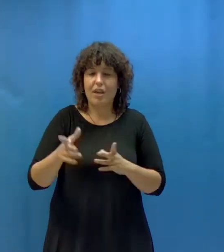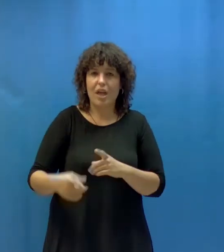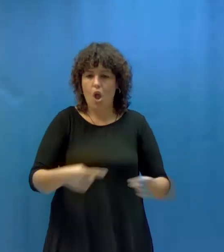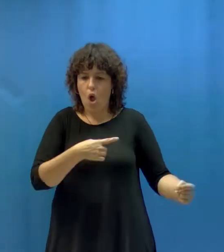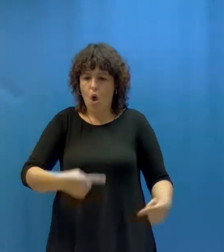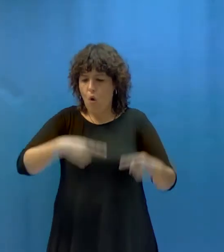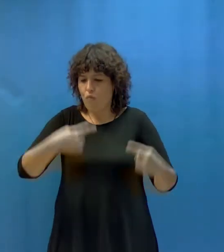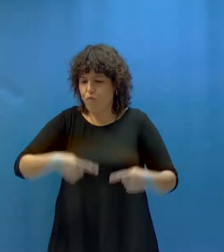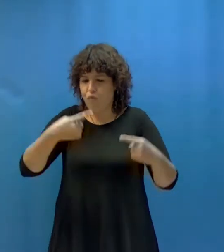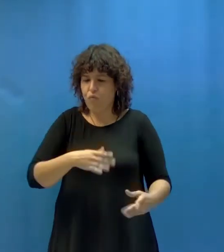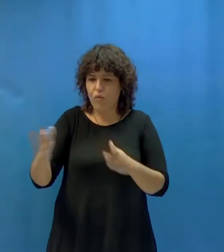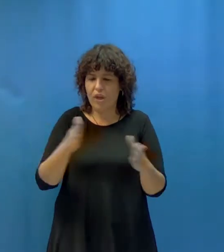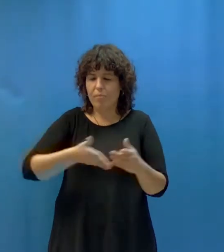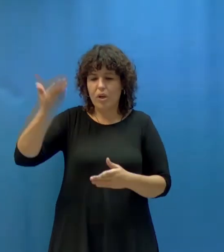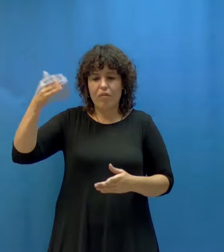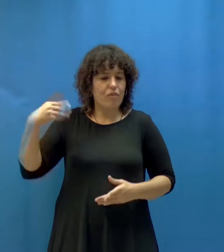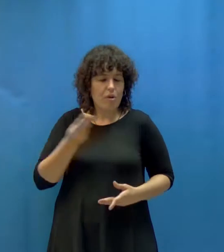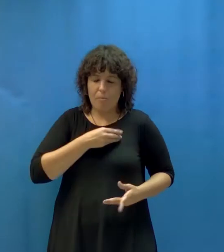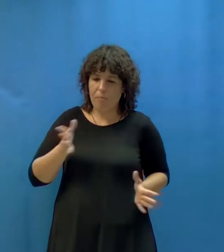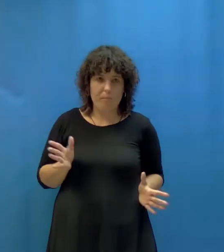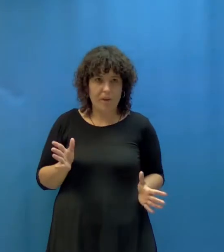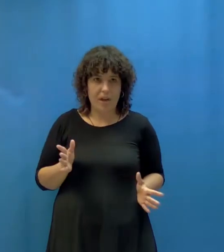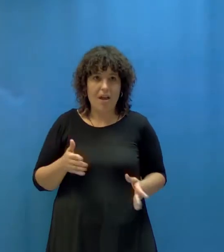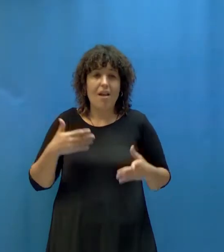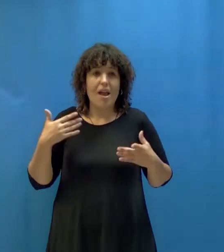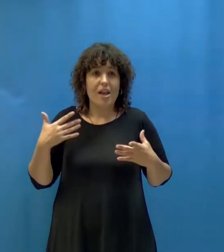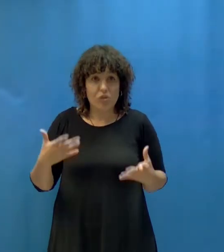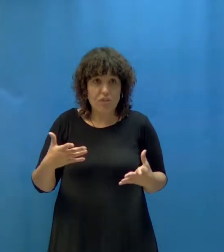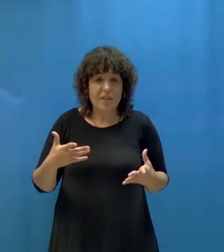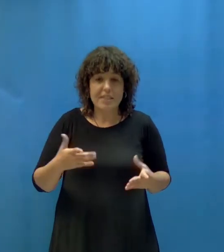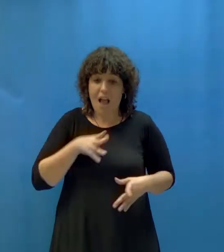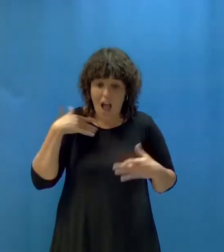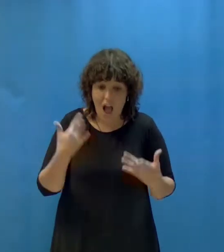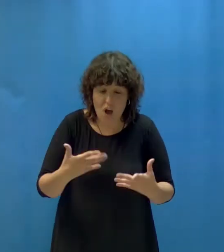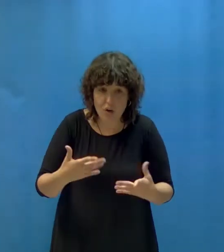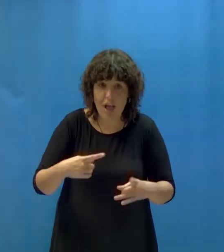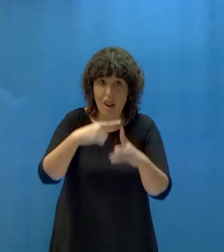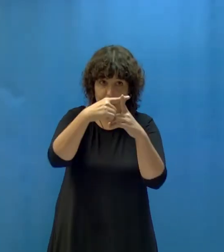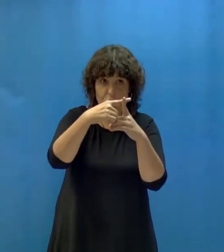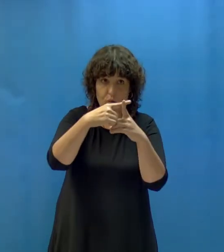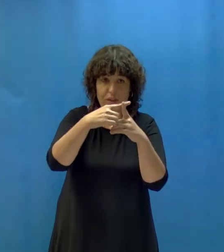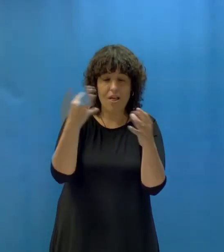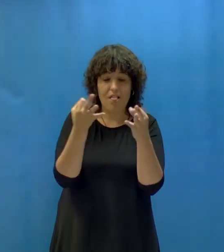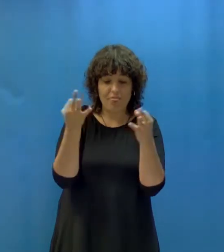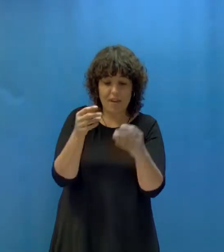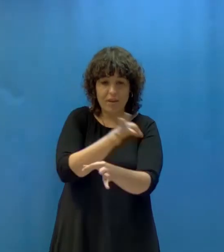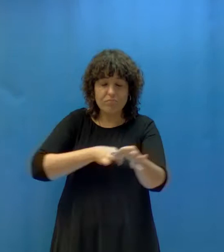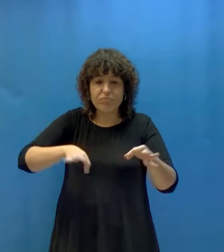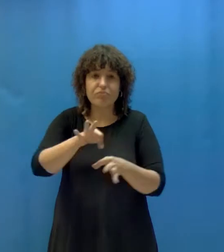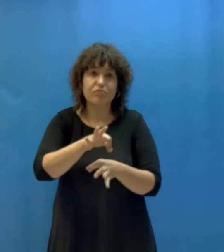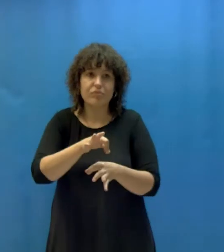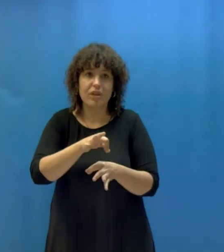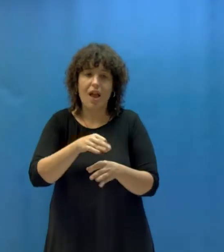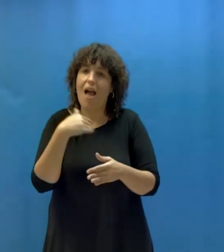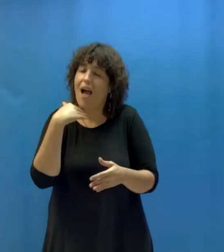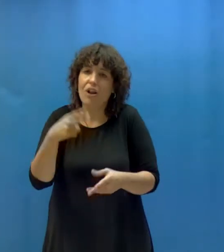del pasado, por lo que resulta deseable sustituir la leyenda existente en la actualidad en la cruz por una expresión más genérica de